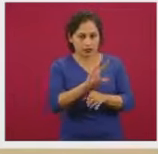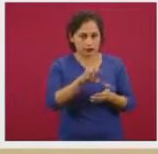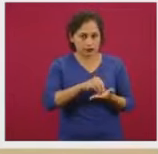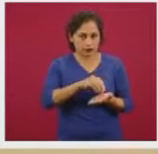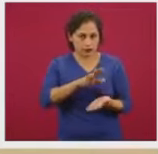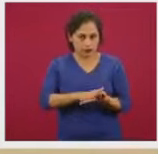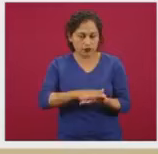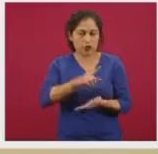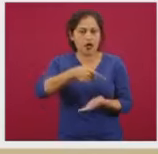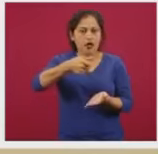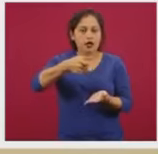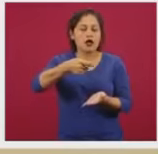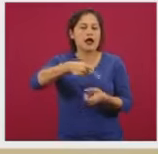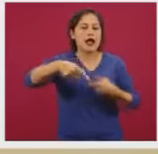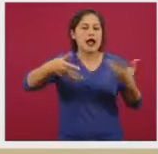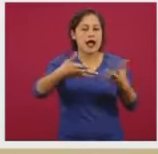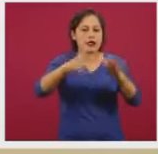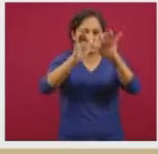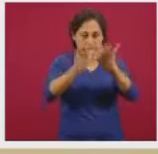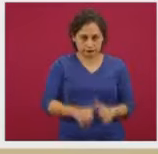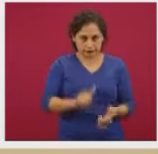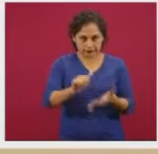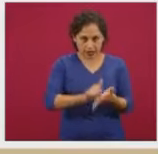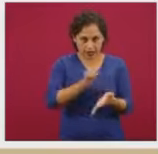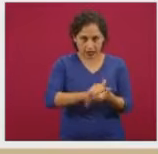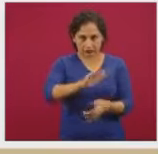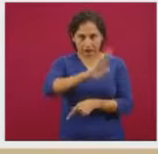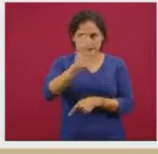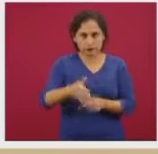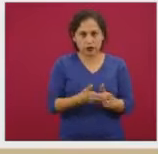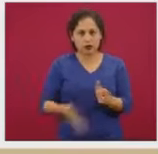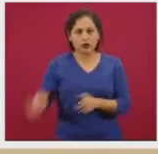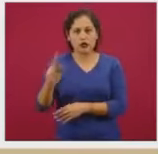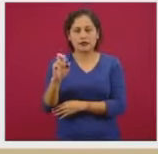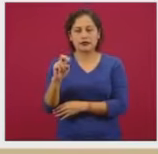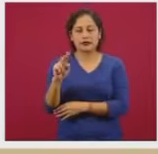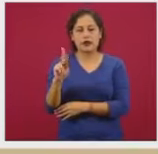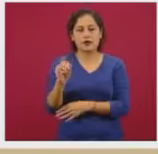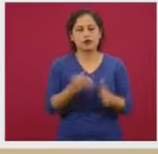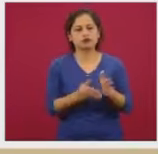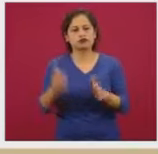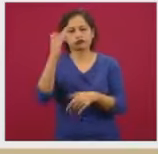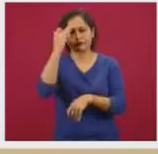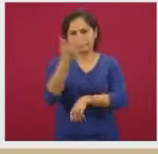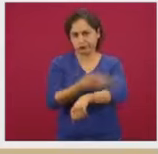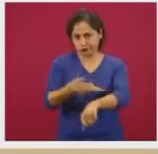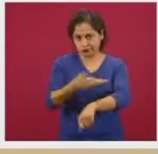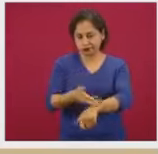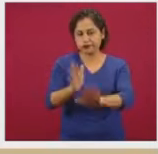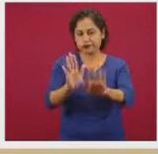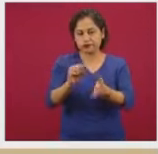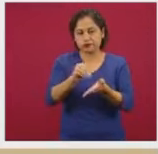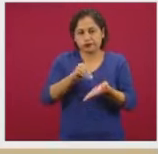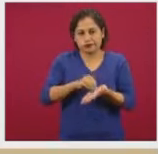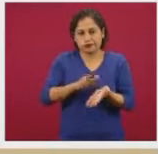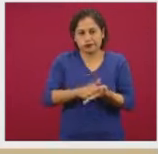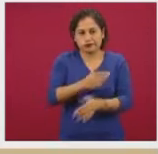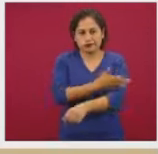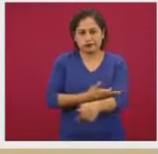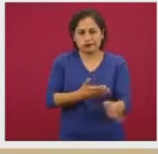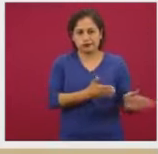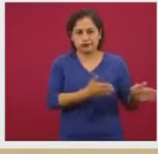civil hasta la base de RENAPO, pues lleva tiempo. Entonces, así vamos a ver en cada una de las entidades, vamos a ver la misma curva